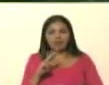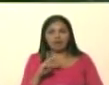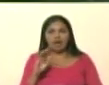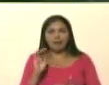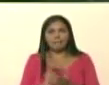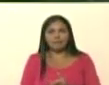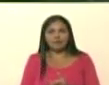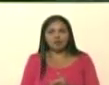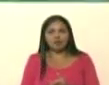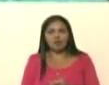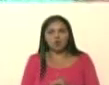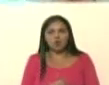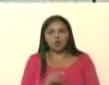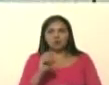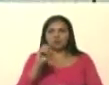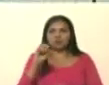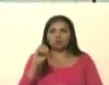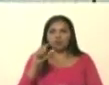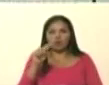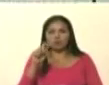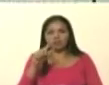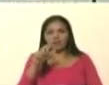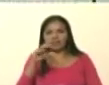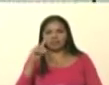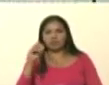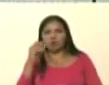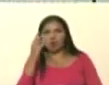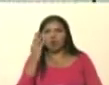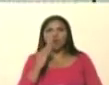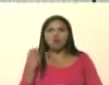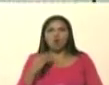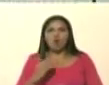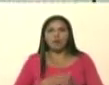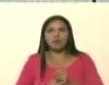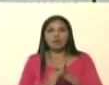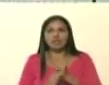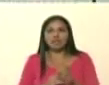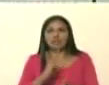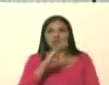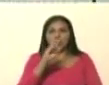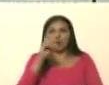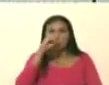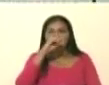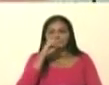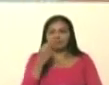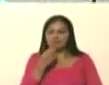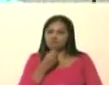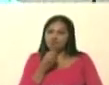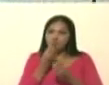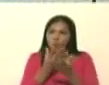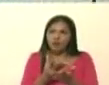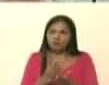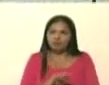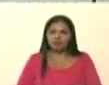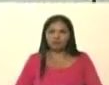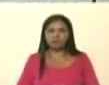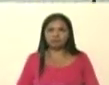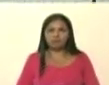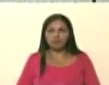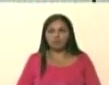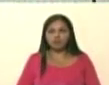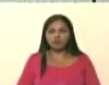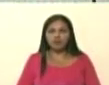castro soteldo este joven líder de hace 40 años me hago un comentario le hago un comentario